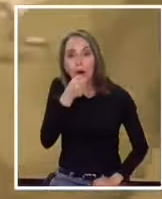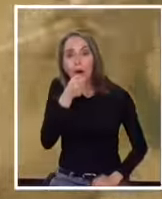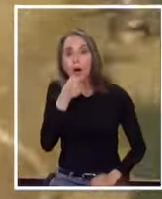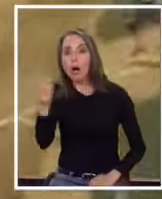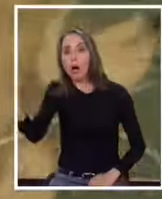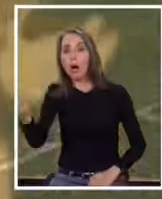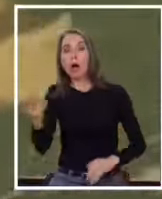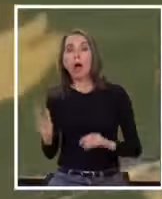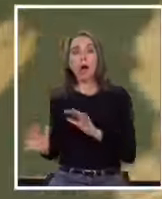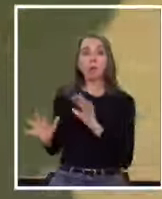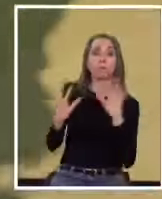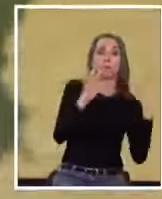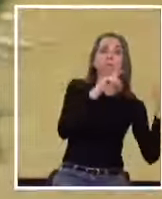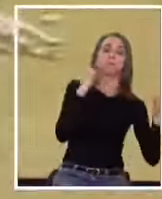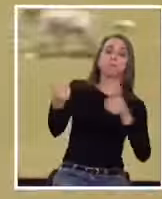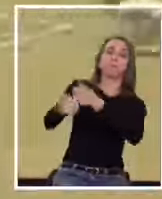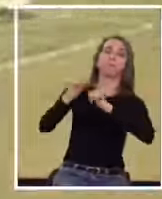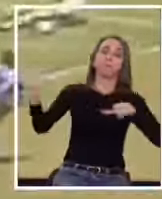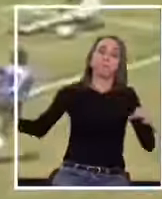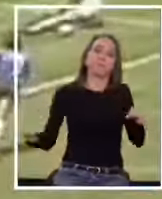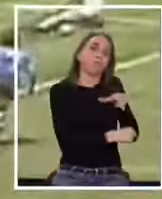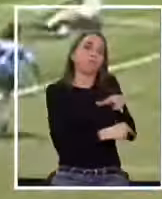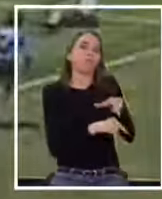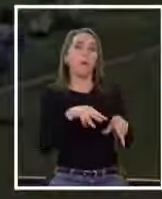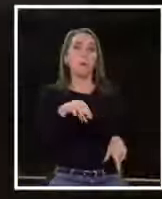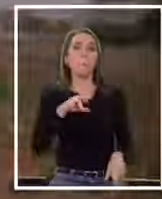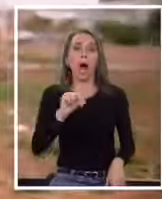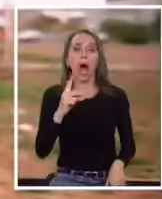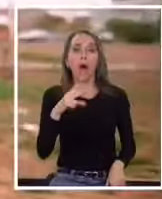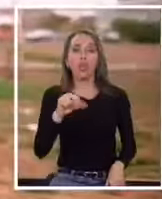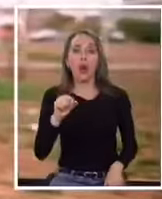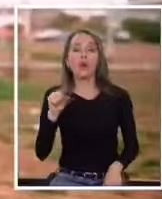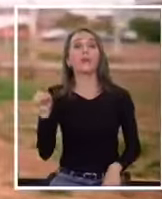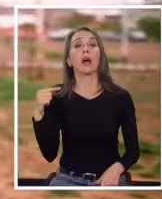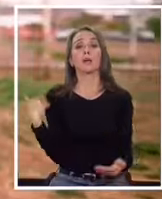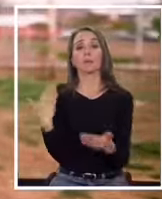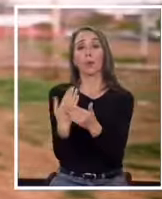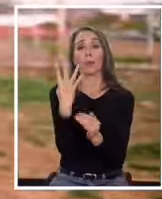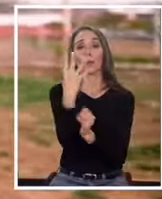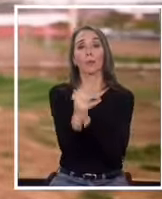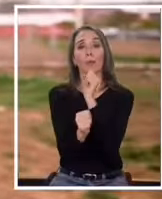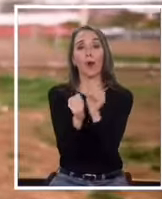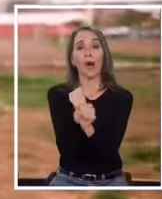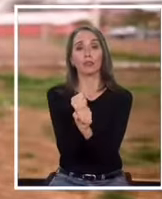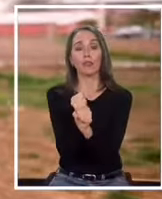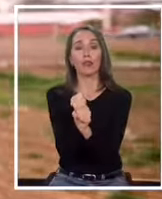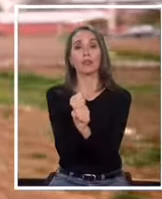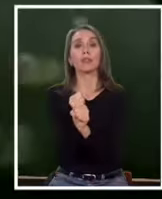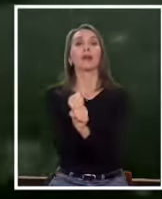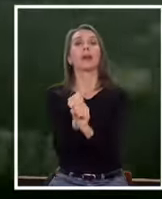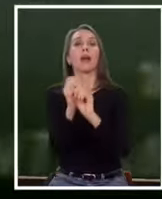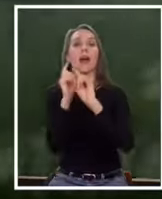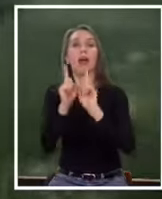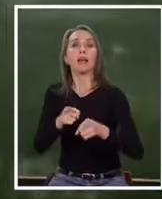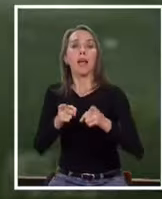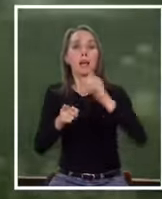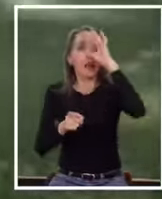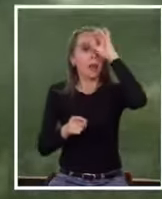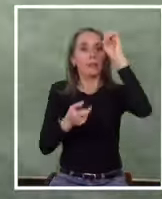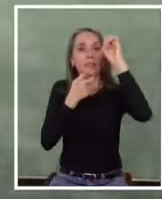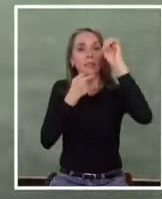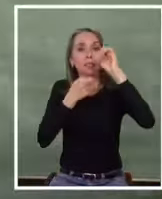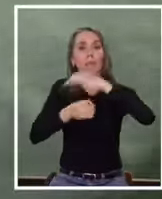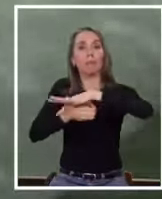¡Maradona! ¡Atención, todo neto! ¡Maradona! Solo habían pasado 4 años de la Guerra de las Malvinas.